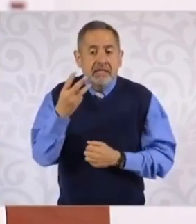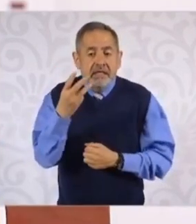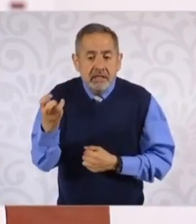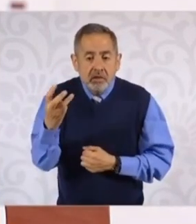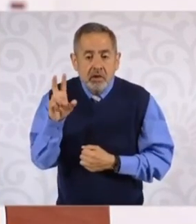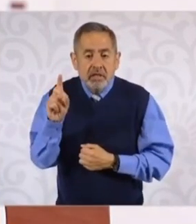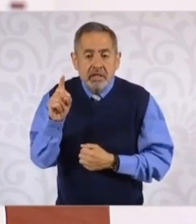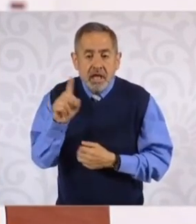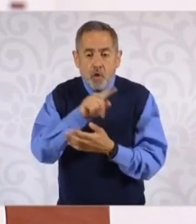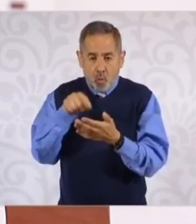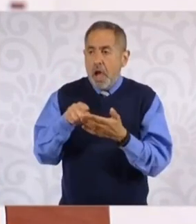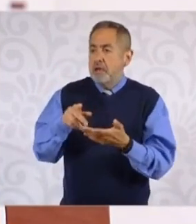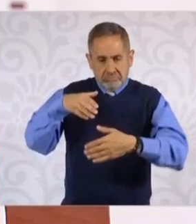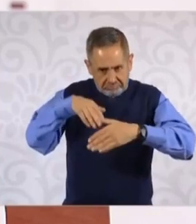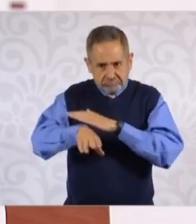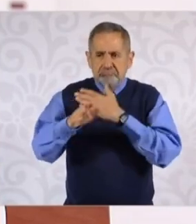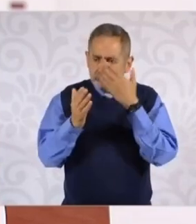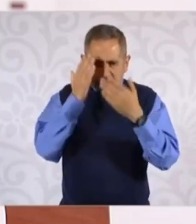330 lugares